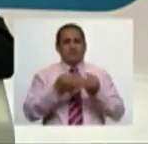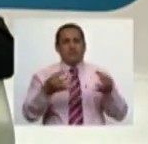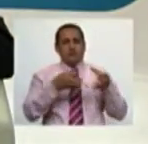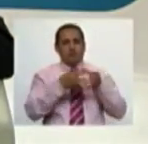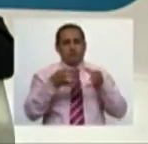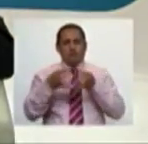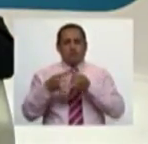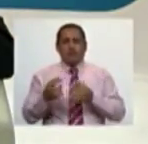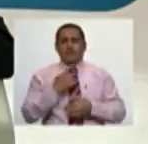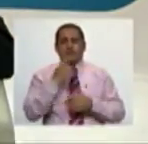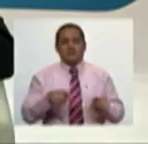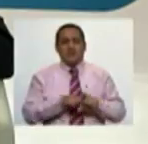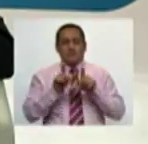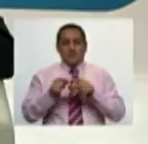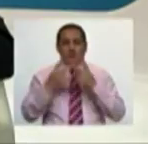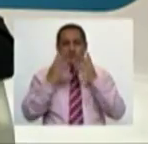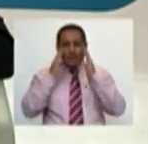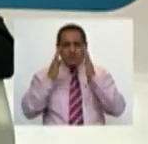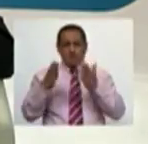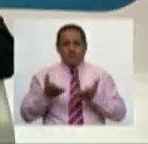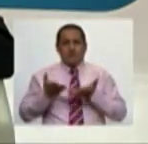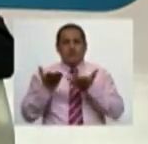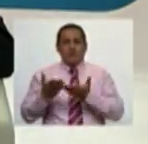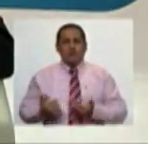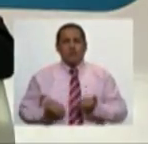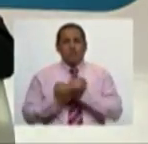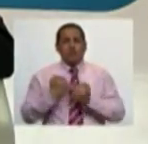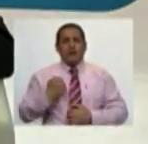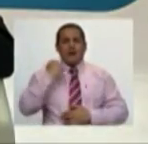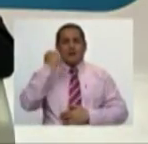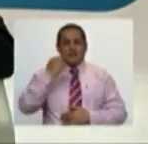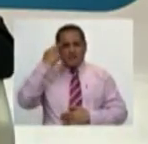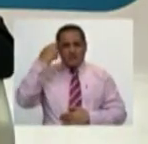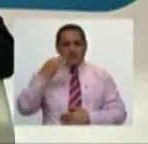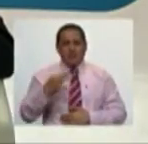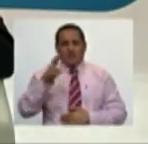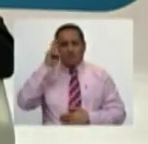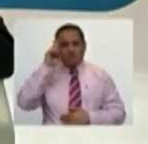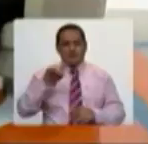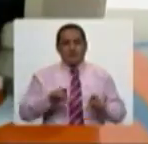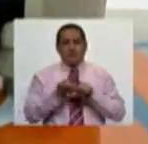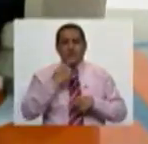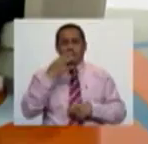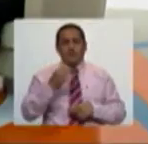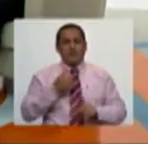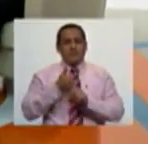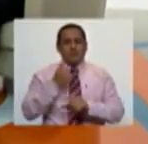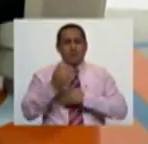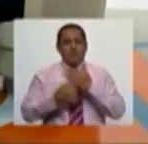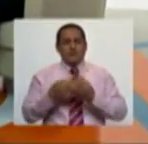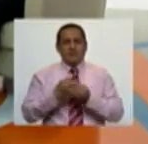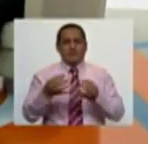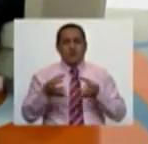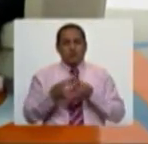las instituciones están también llamadas a generar ese respaldo, a ganarse esa credibilidad, esa confianza, y ese en realidad es